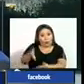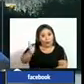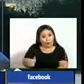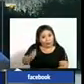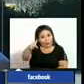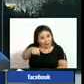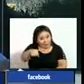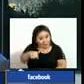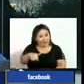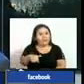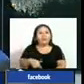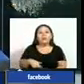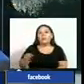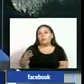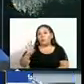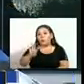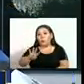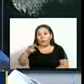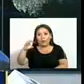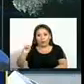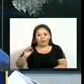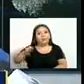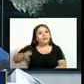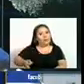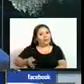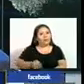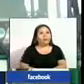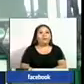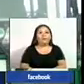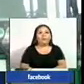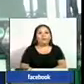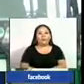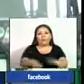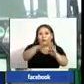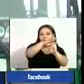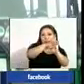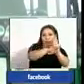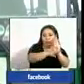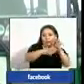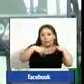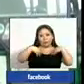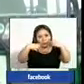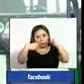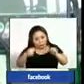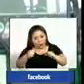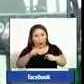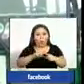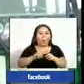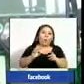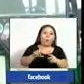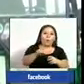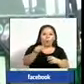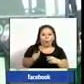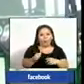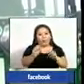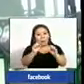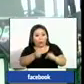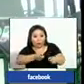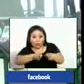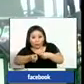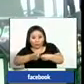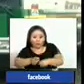ahorita 20 centavos y costaría 40 centavos. Los protocolos sanitarios a implementar y las regulaciones para operar